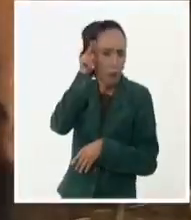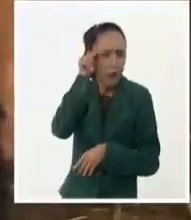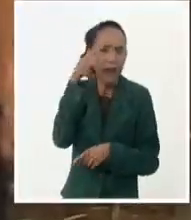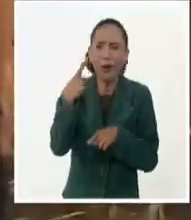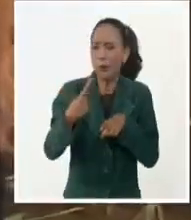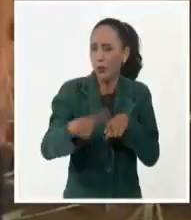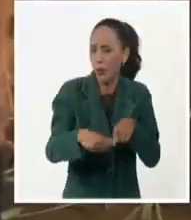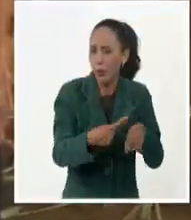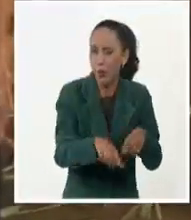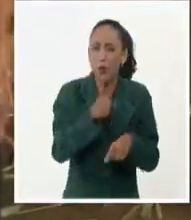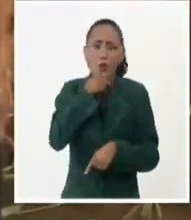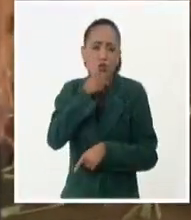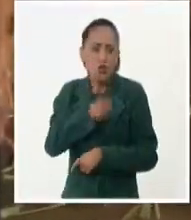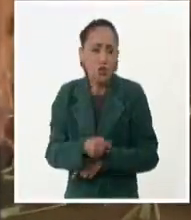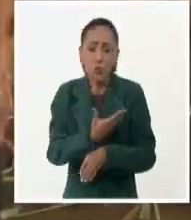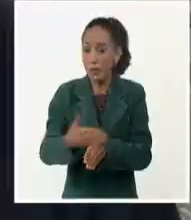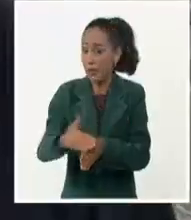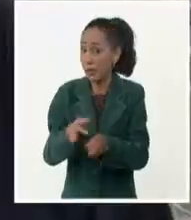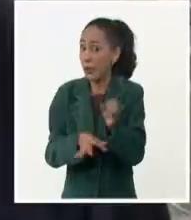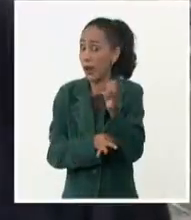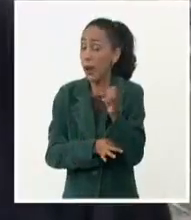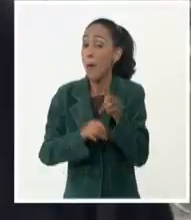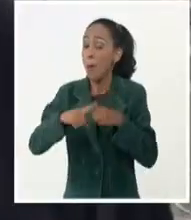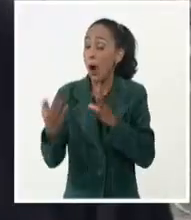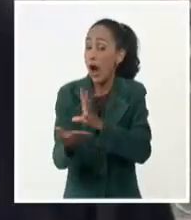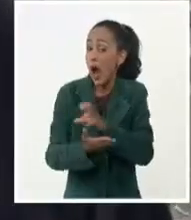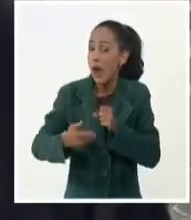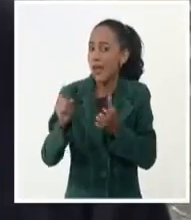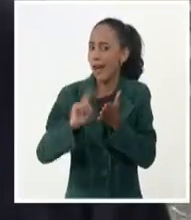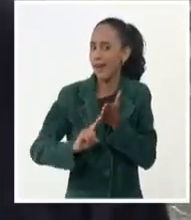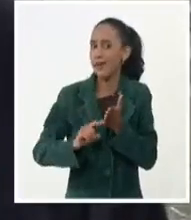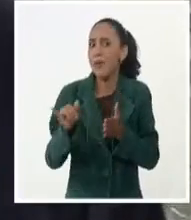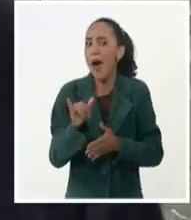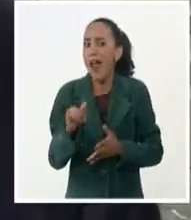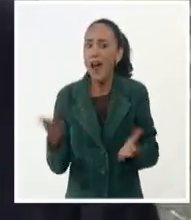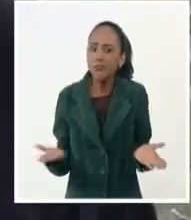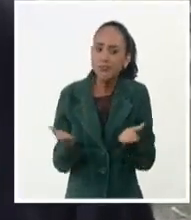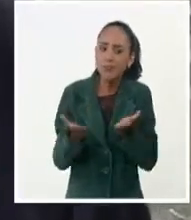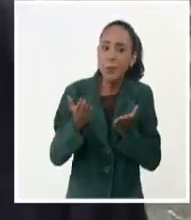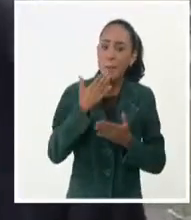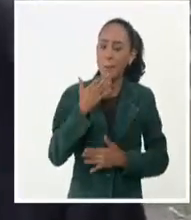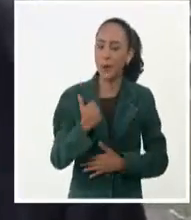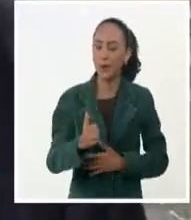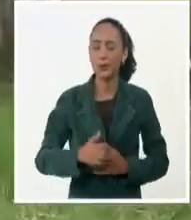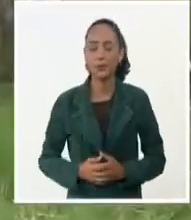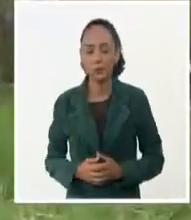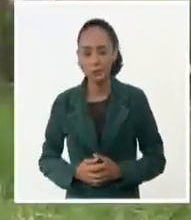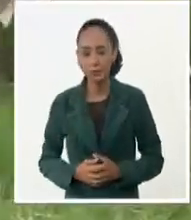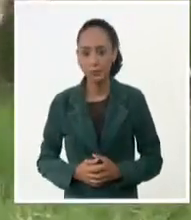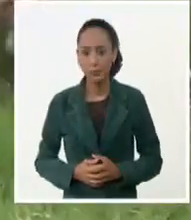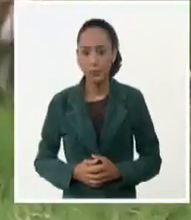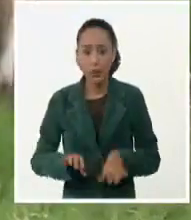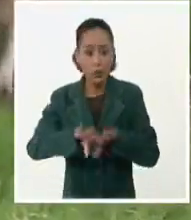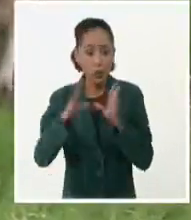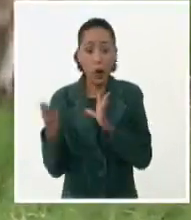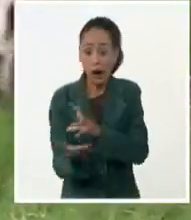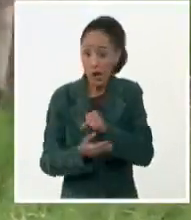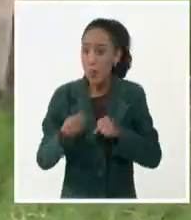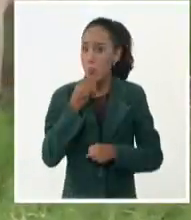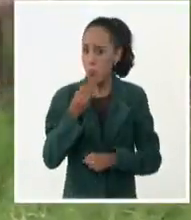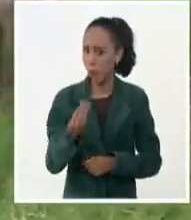Esto es una energía, porque la caña lo que tiene es energía. Toda la energía que tiene la caña la puede consumir el cerdo. La medida abarca